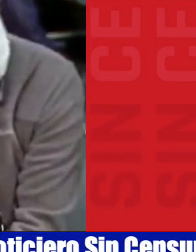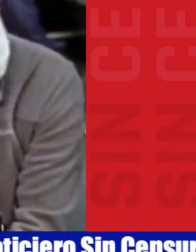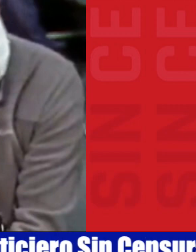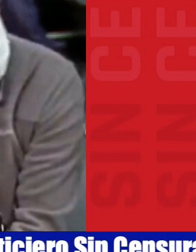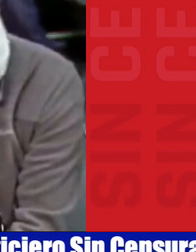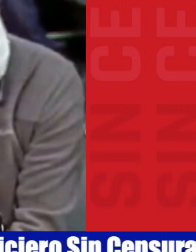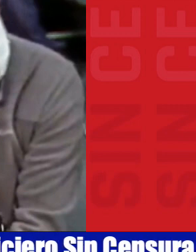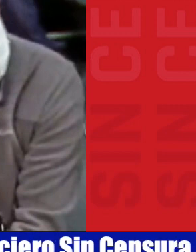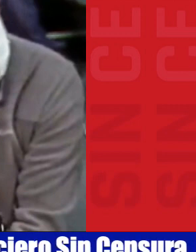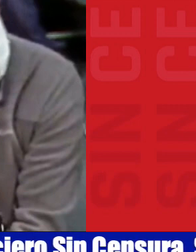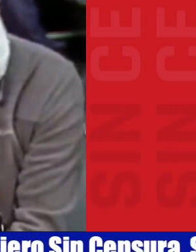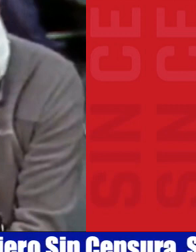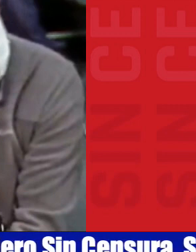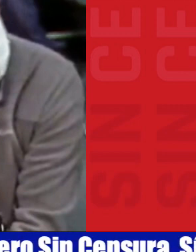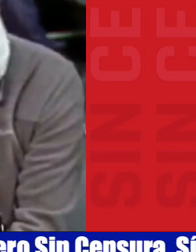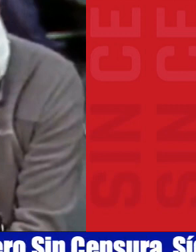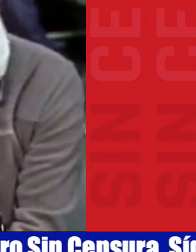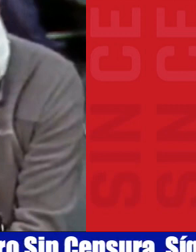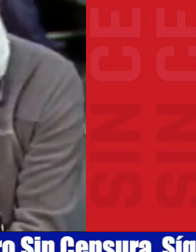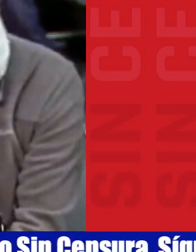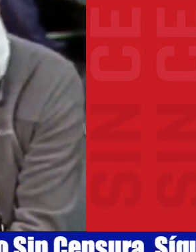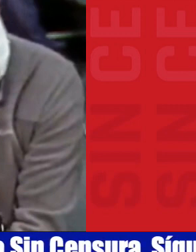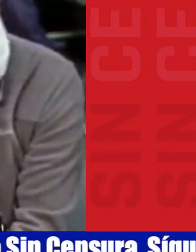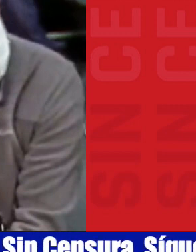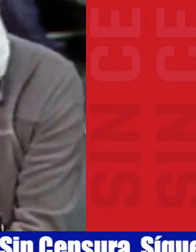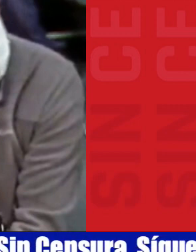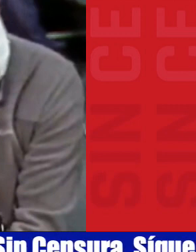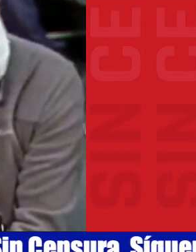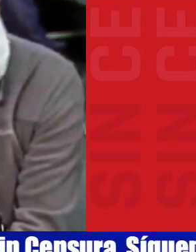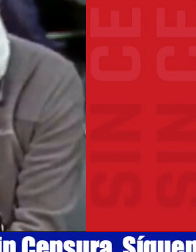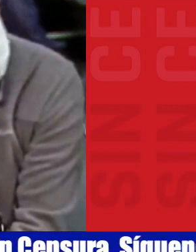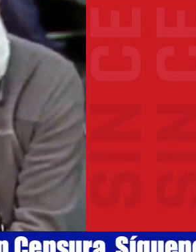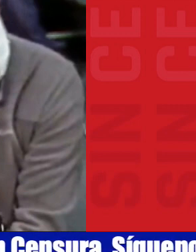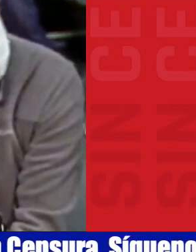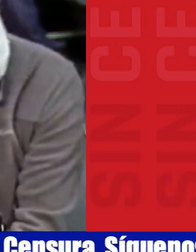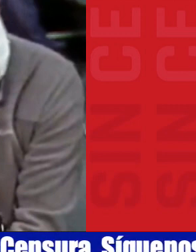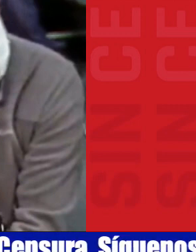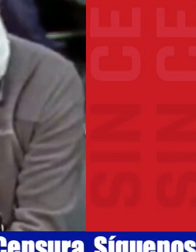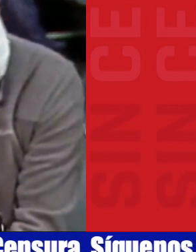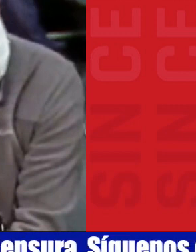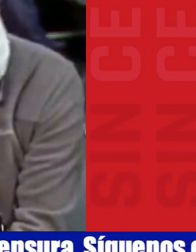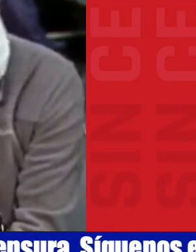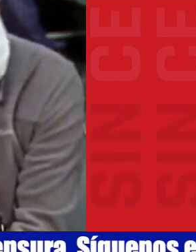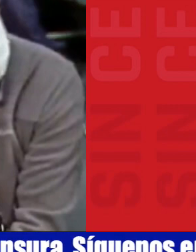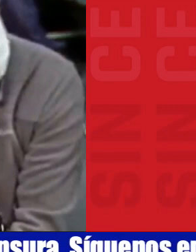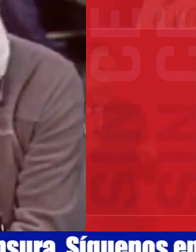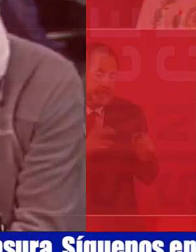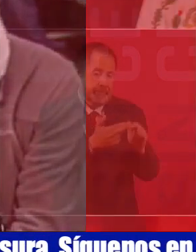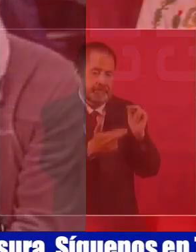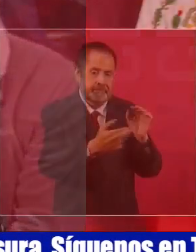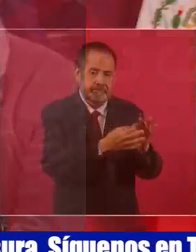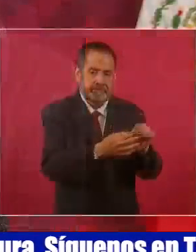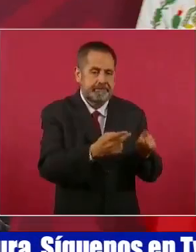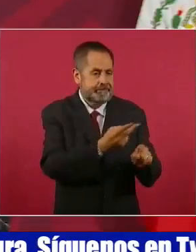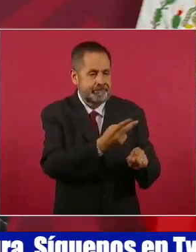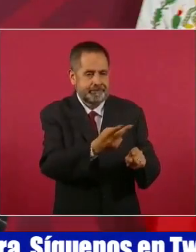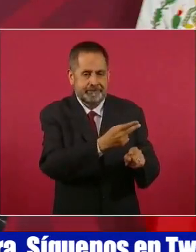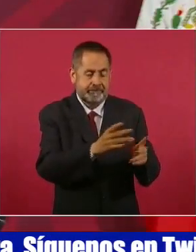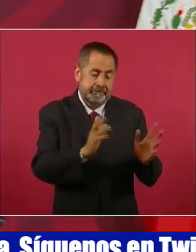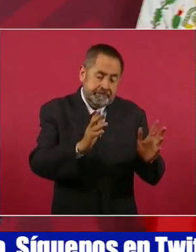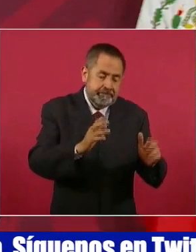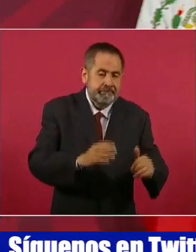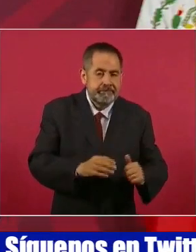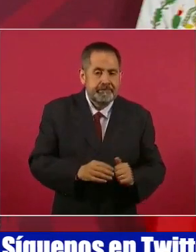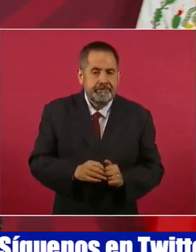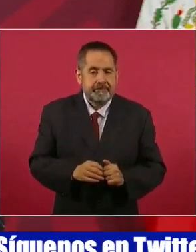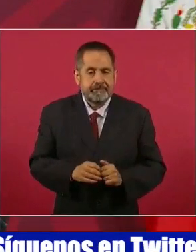Guardia Nacional, el presidente pues le aclara que va a haber una iniciativa para la reforma constitucional, pero que van a buscar la forma de que se pueda hacer también